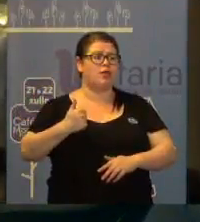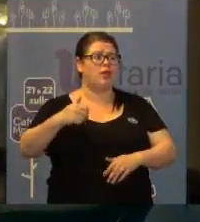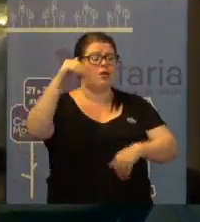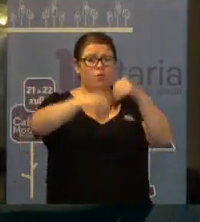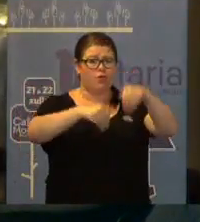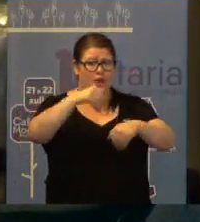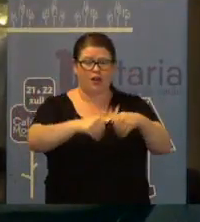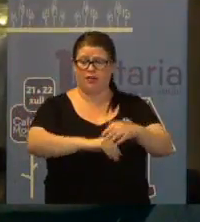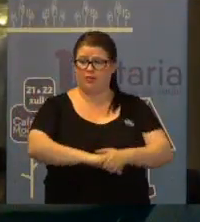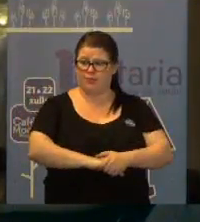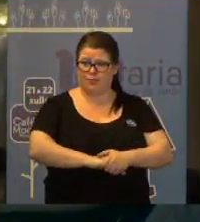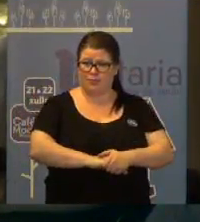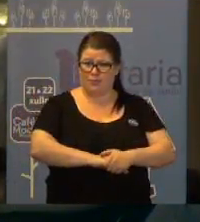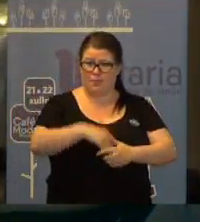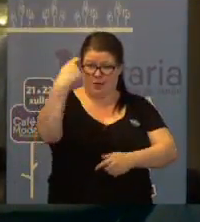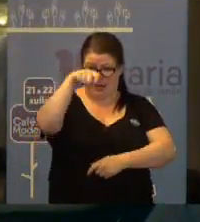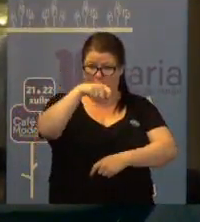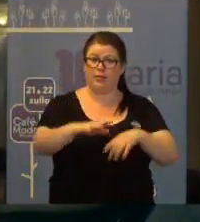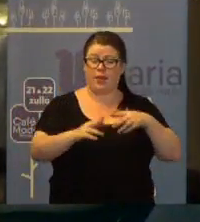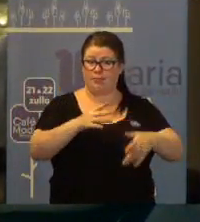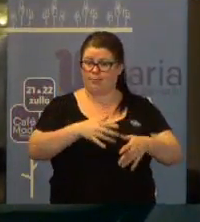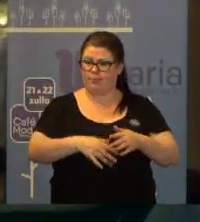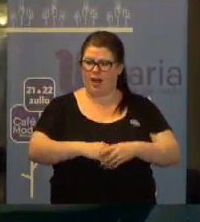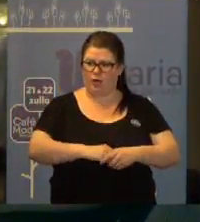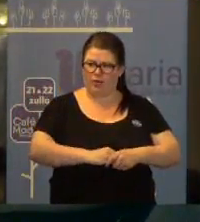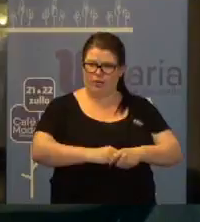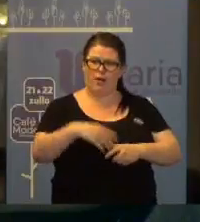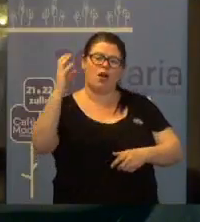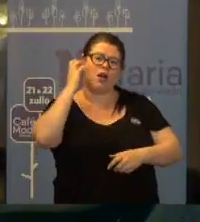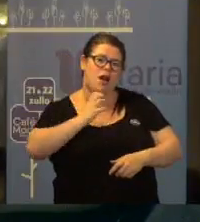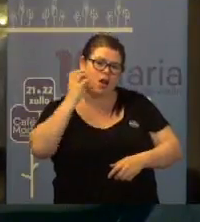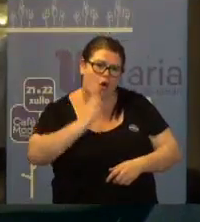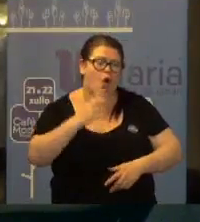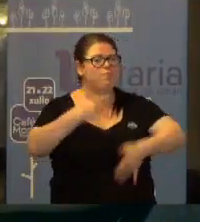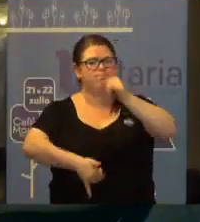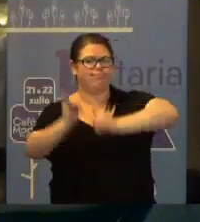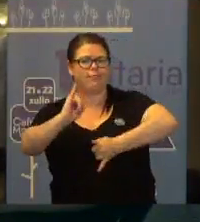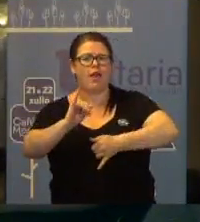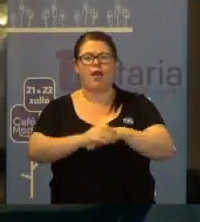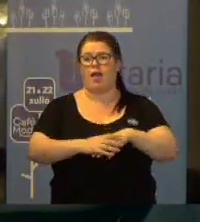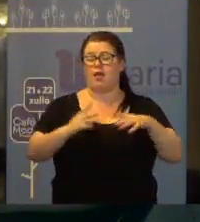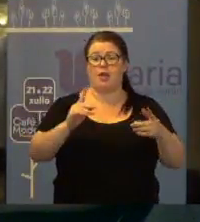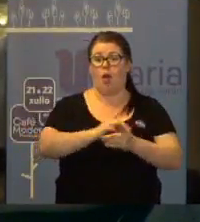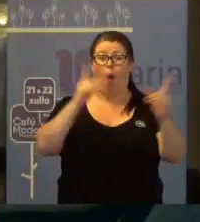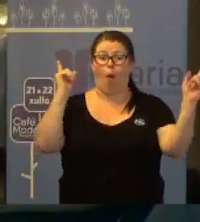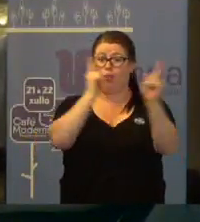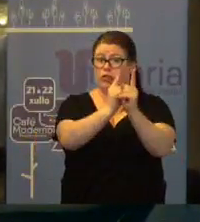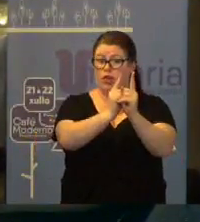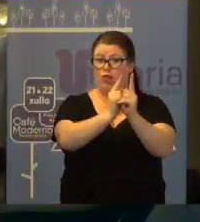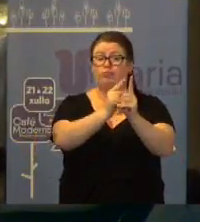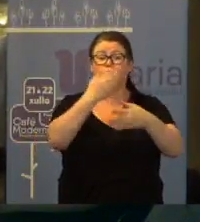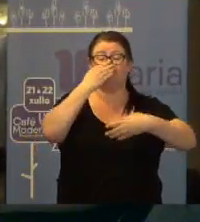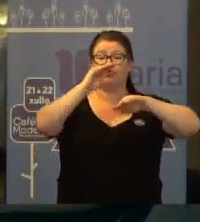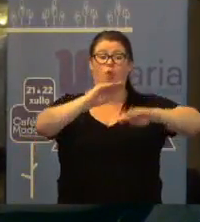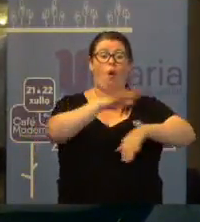votaran a Rajoy, nós, os que votaran a Rajoy, e ademais os ser os líderes da oposición ao goberno que sustituía a Rajoy.